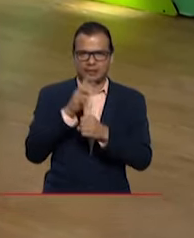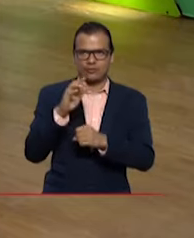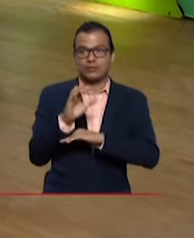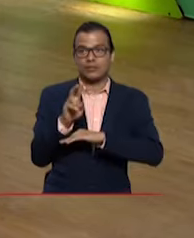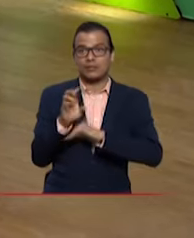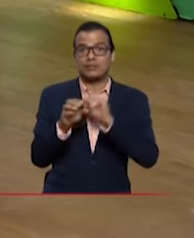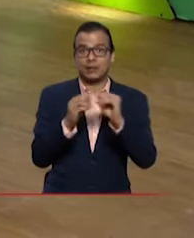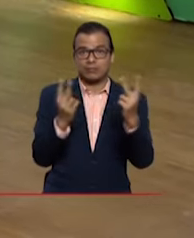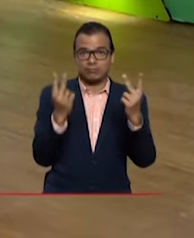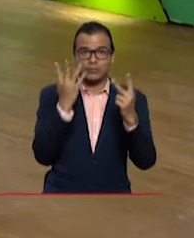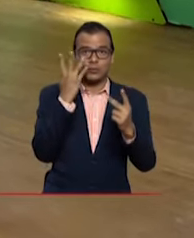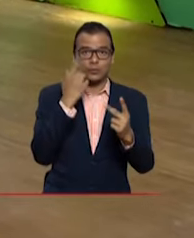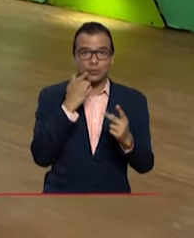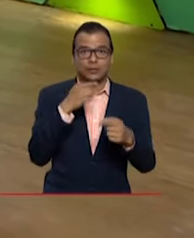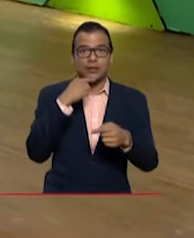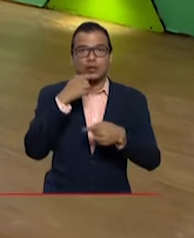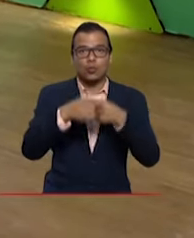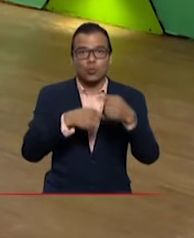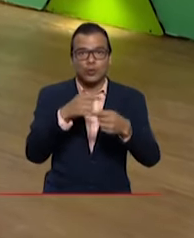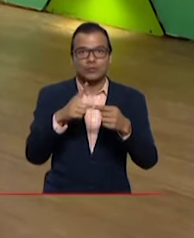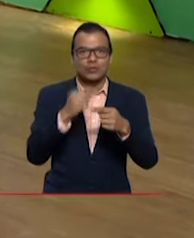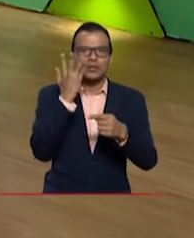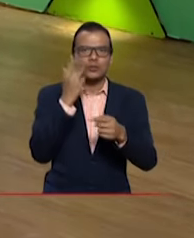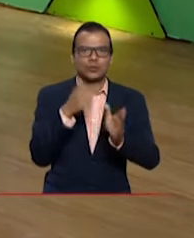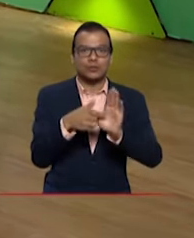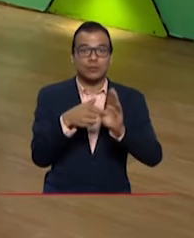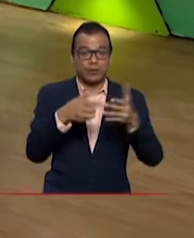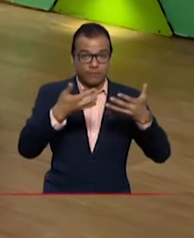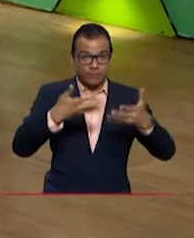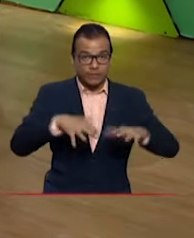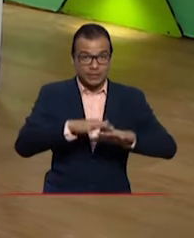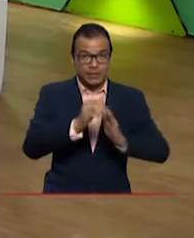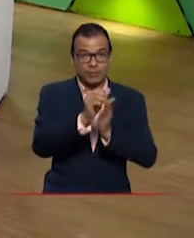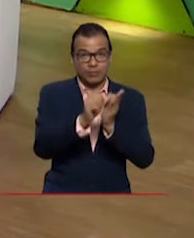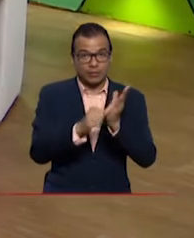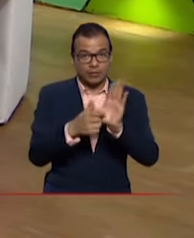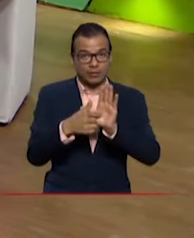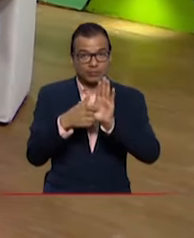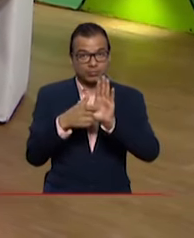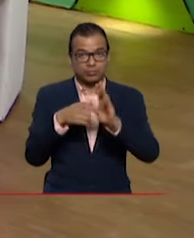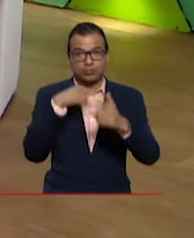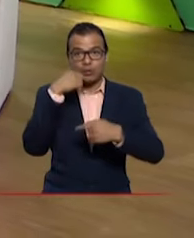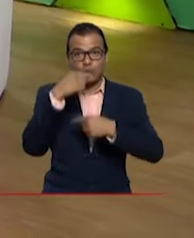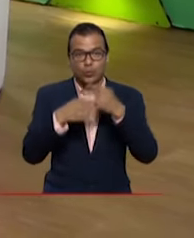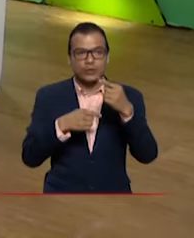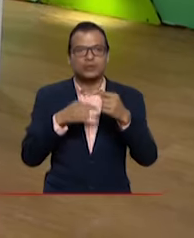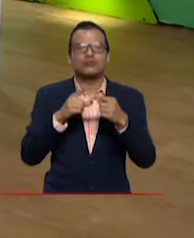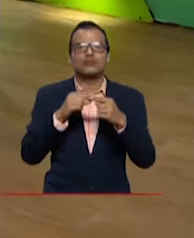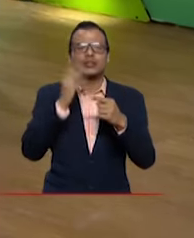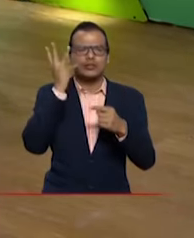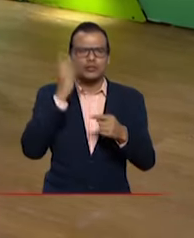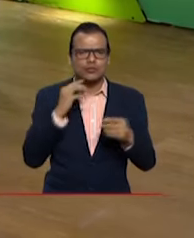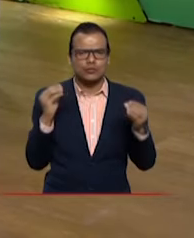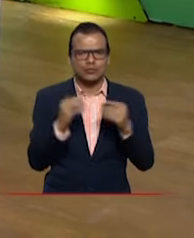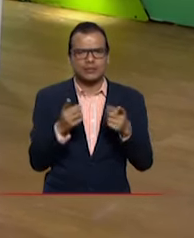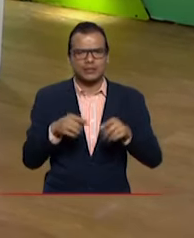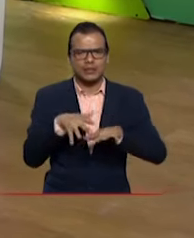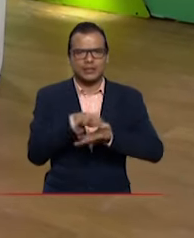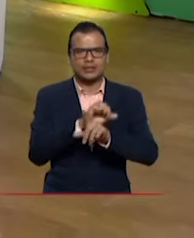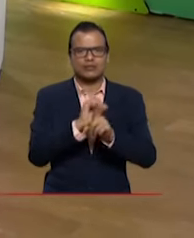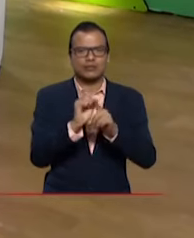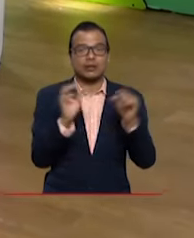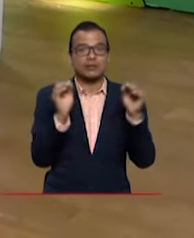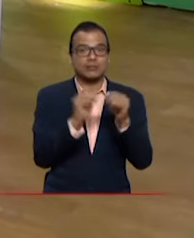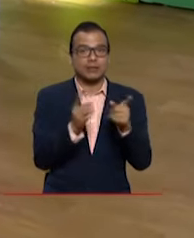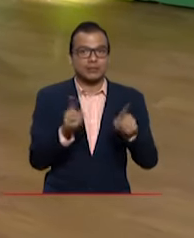en Cuentos Verdes, incluso ahorita que se termine el informativo, tenemos una nueva emisión de Cuentos Verdes, también en redes sociales y en general